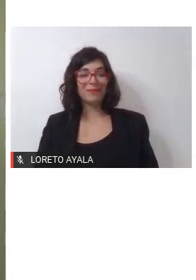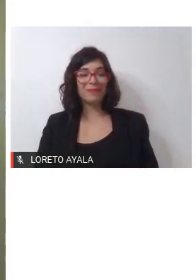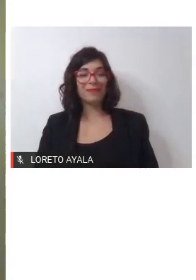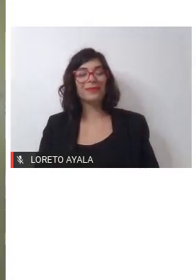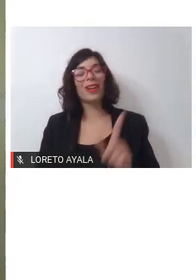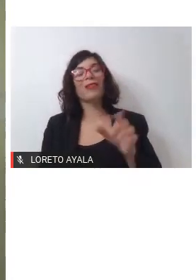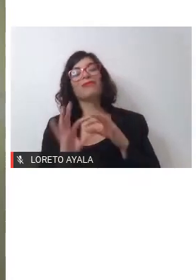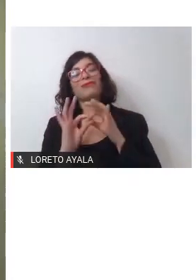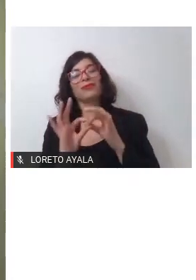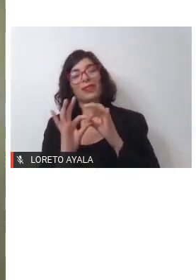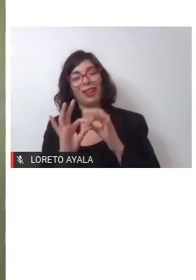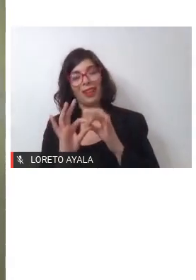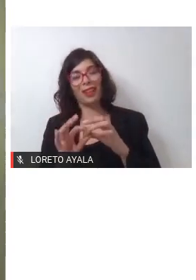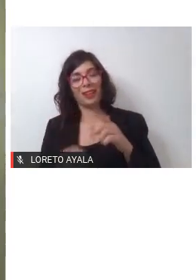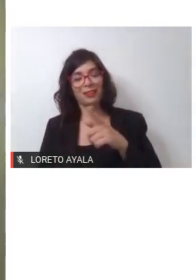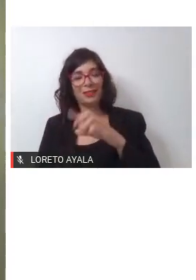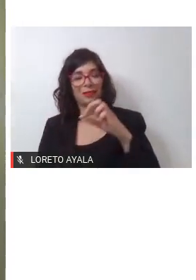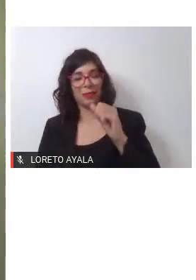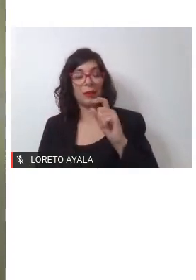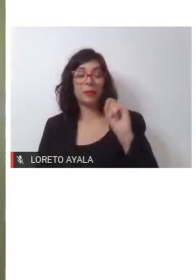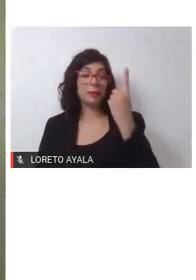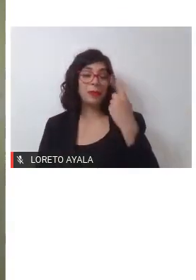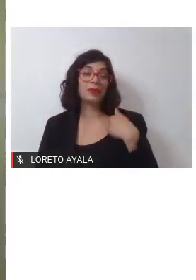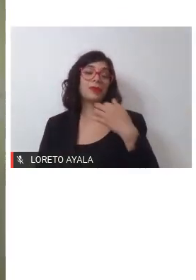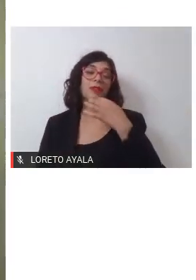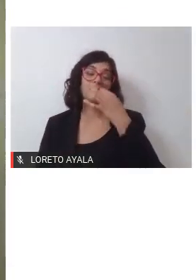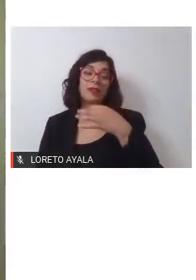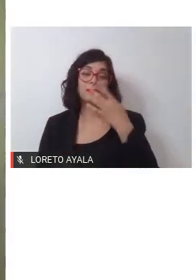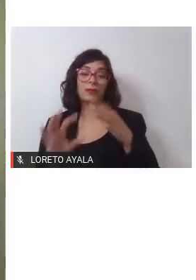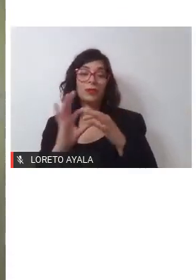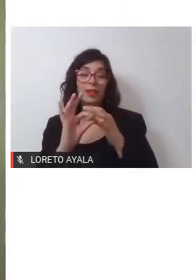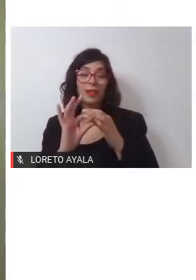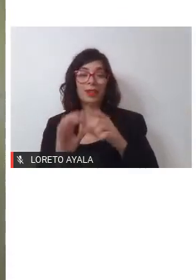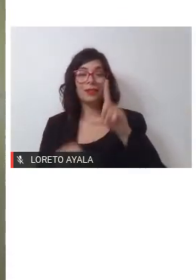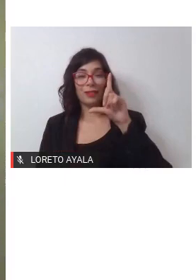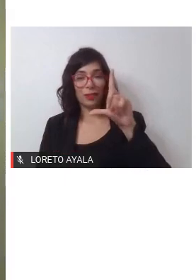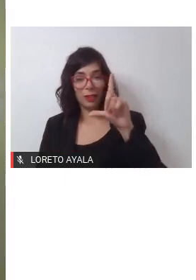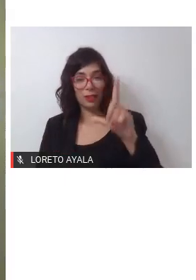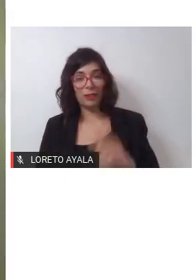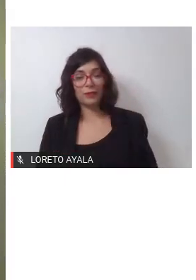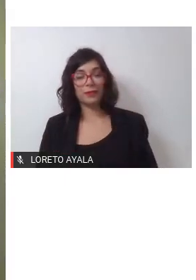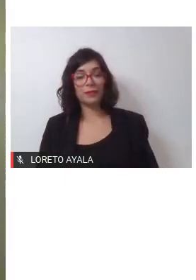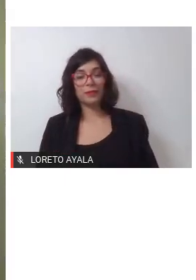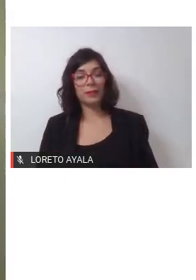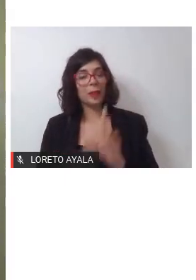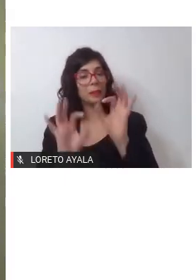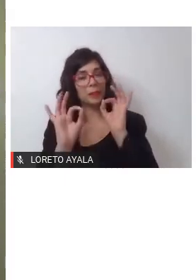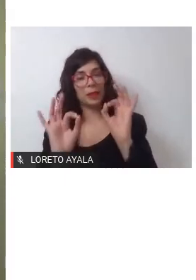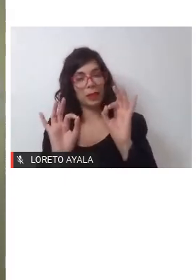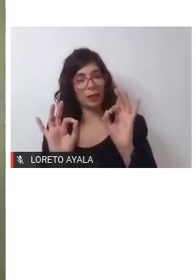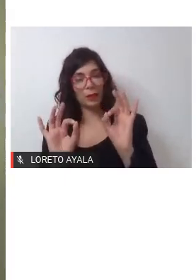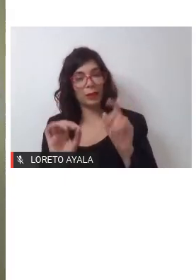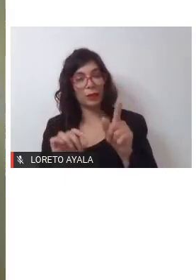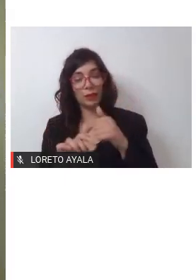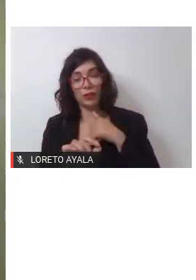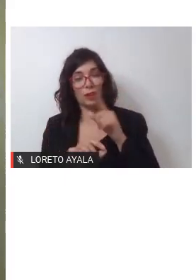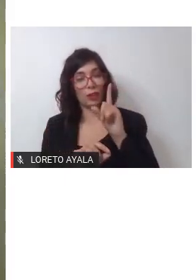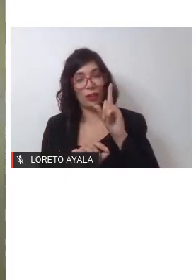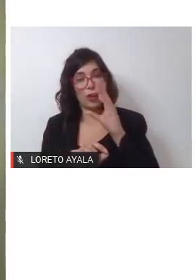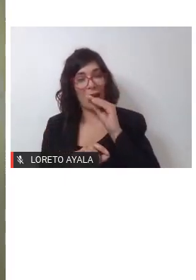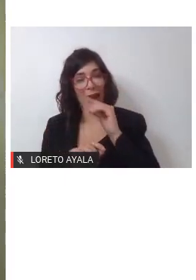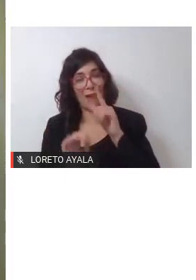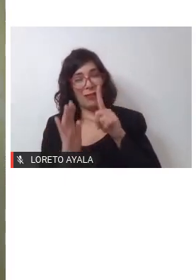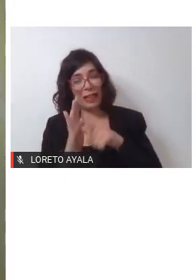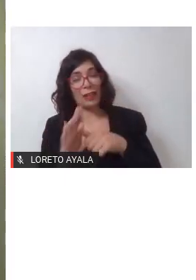Gracias, Pablo. Primero, agradecer a Loreto. Espectacular. Yo no hablo muy lento y